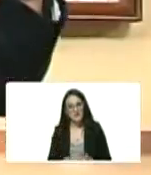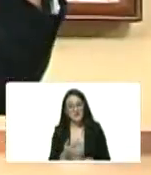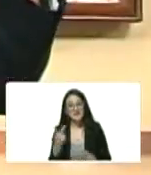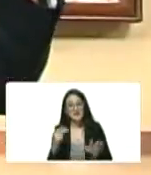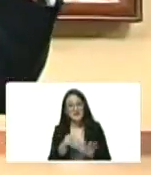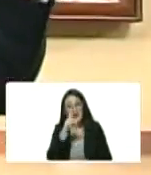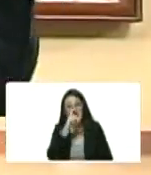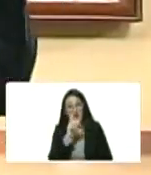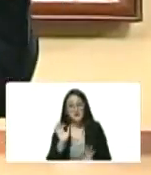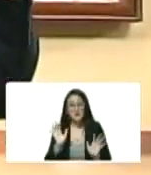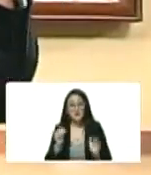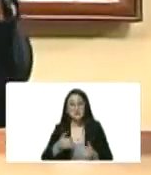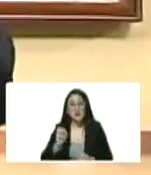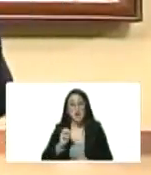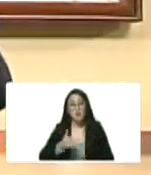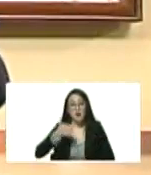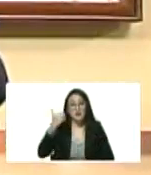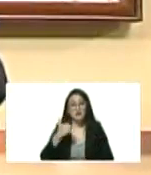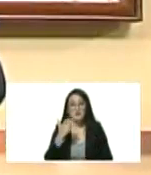7.000 años quizás o más,